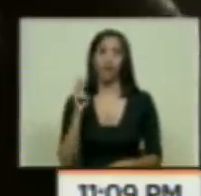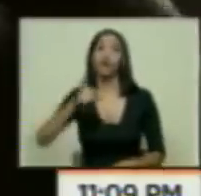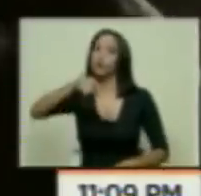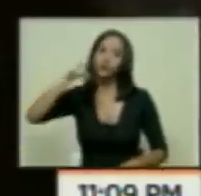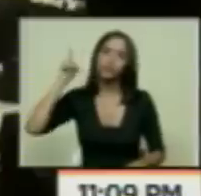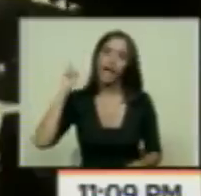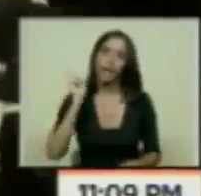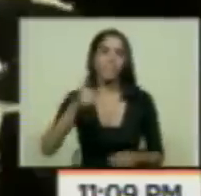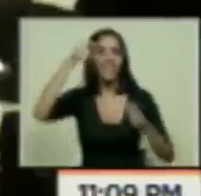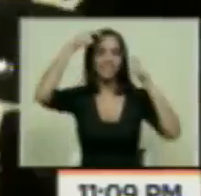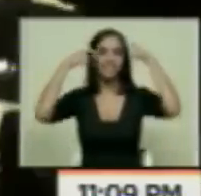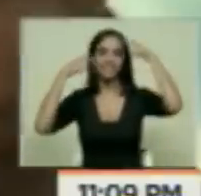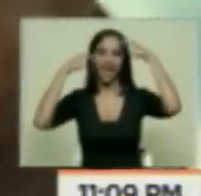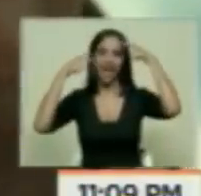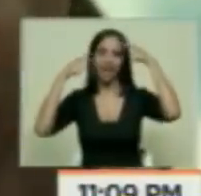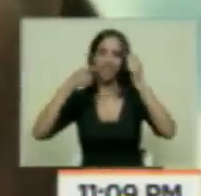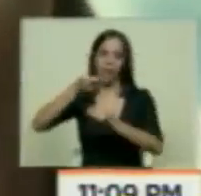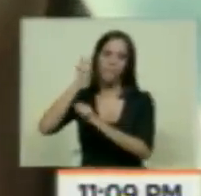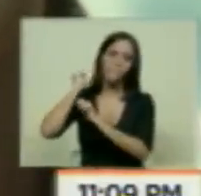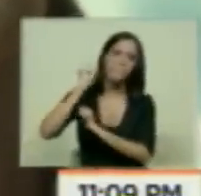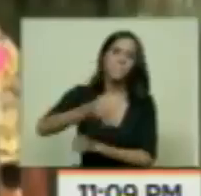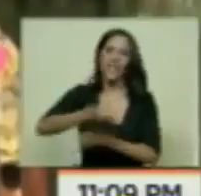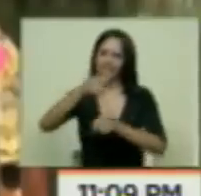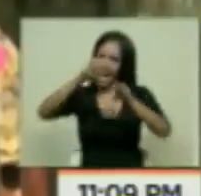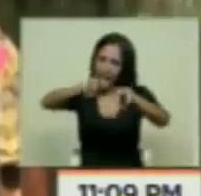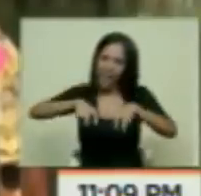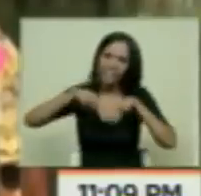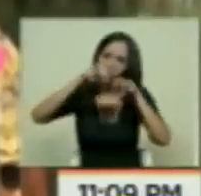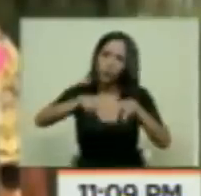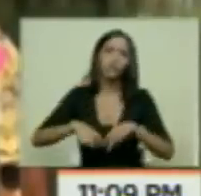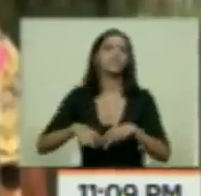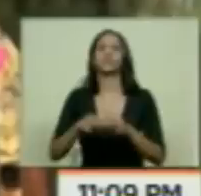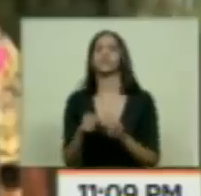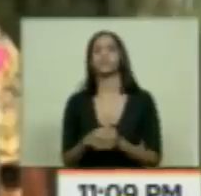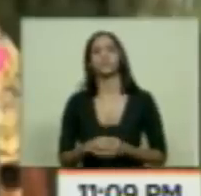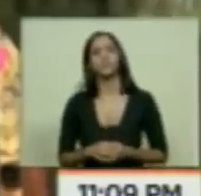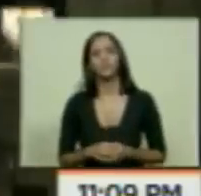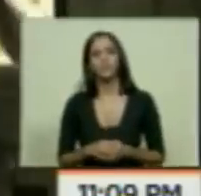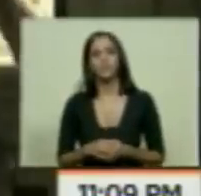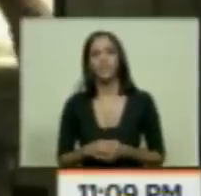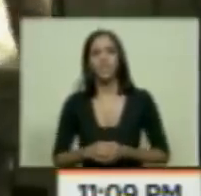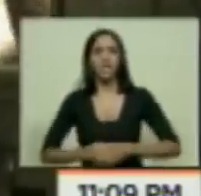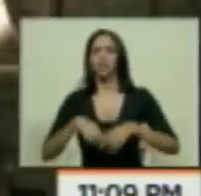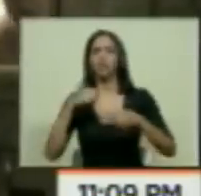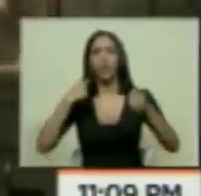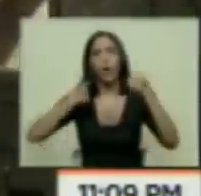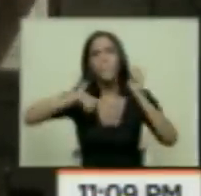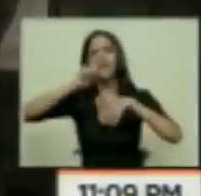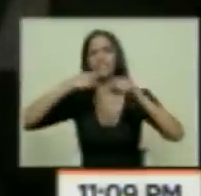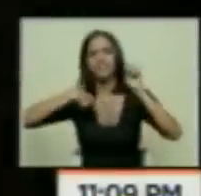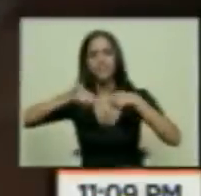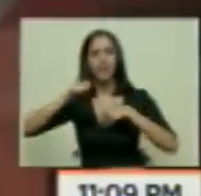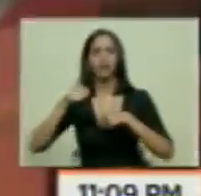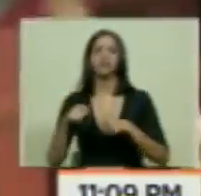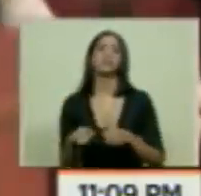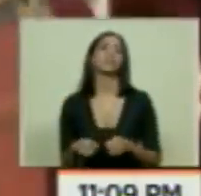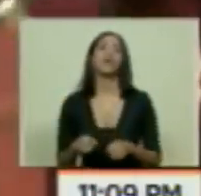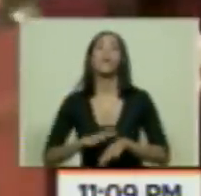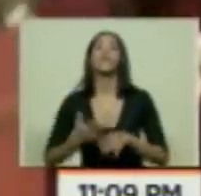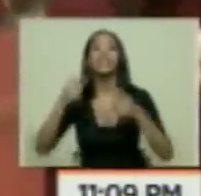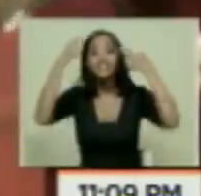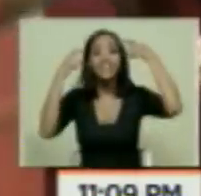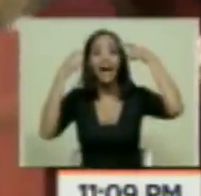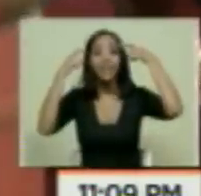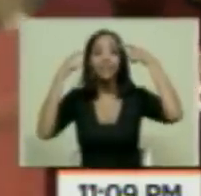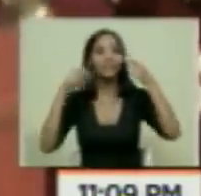eres Chávez, pescador, agricultor, campesino, comerciante. Porque Chávez